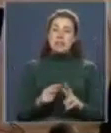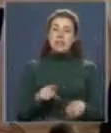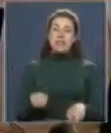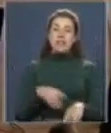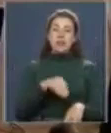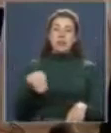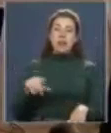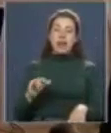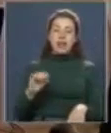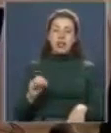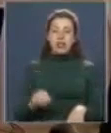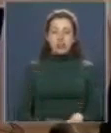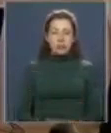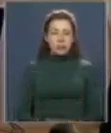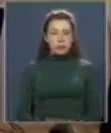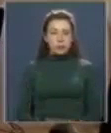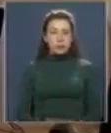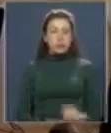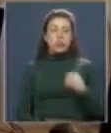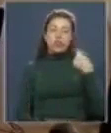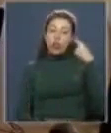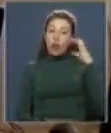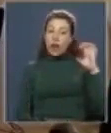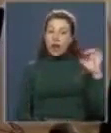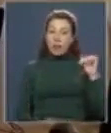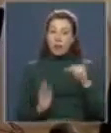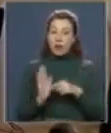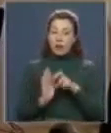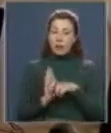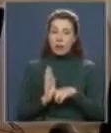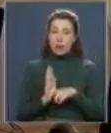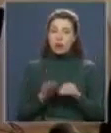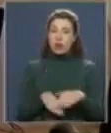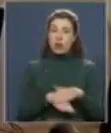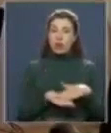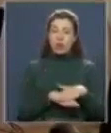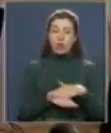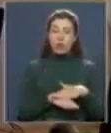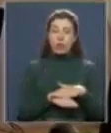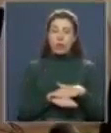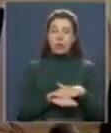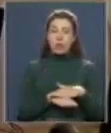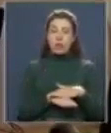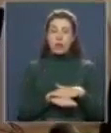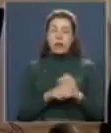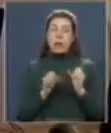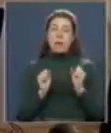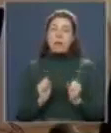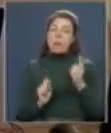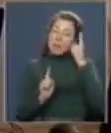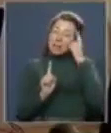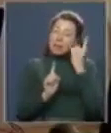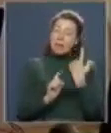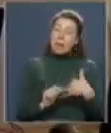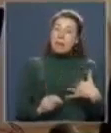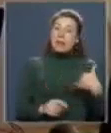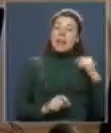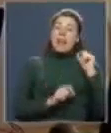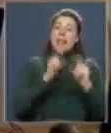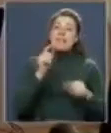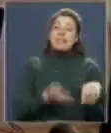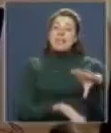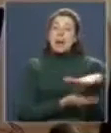litio. Y en esa misma línea que creemos que este proyecto es fundamental para poder poner por delante la defensa de nuestra